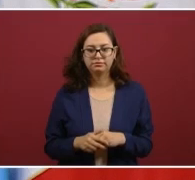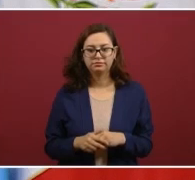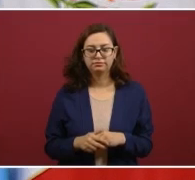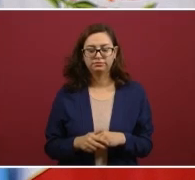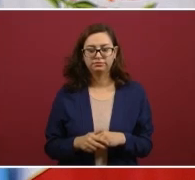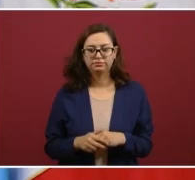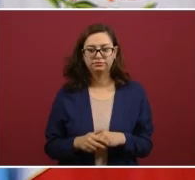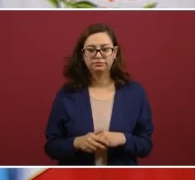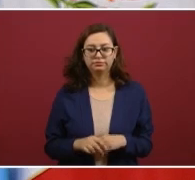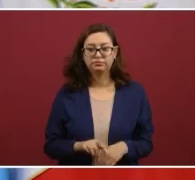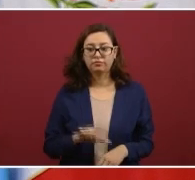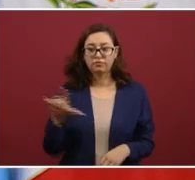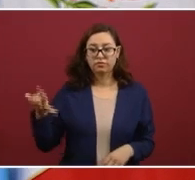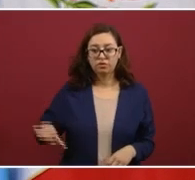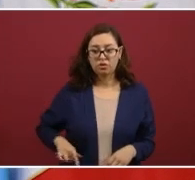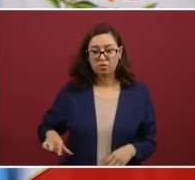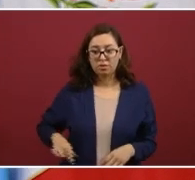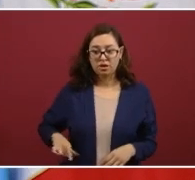de el gobierno